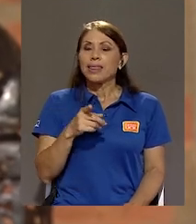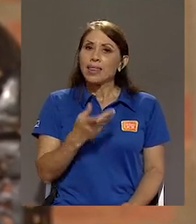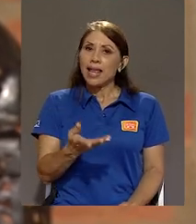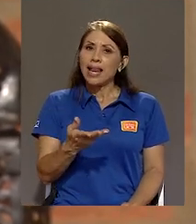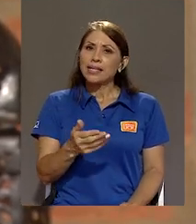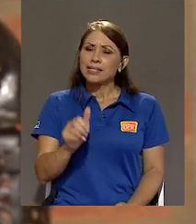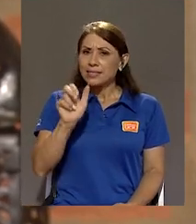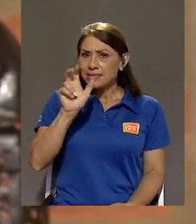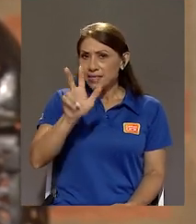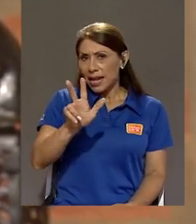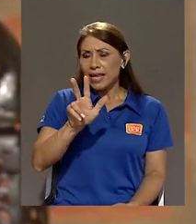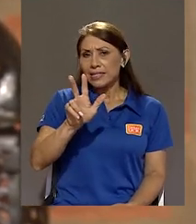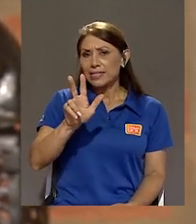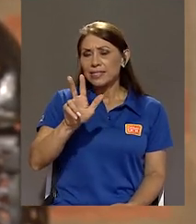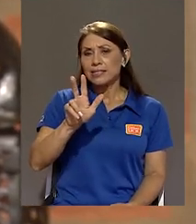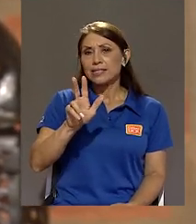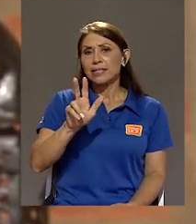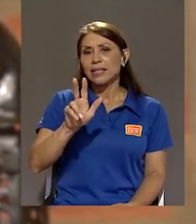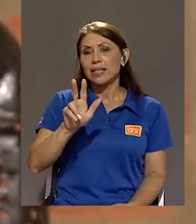vamos a ver,